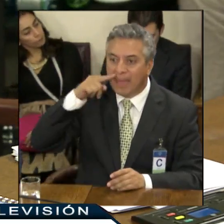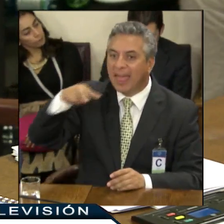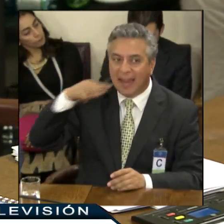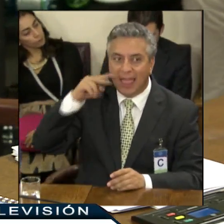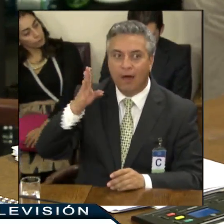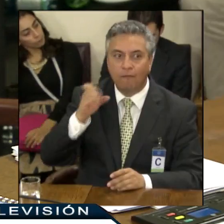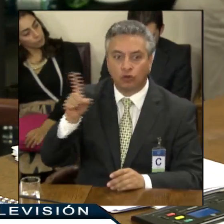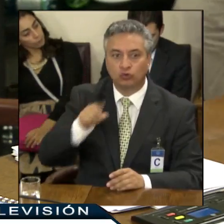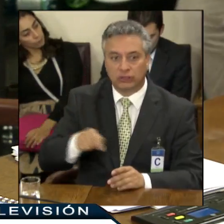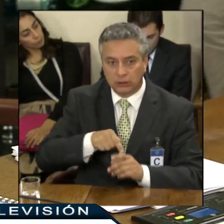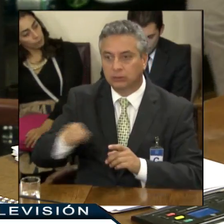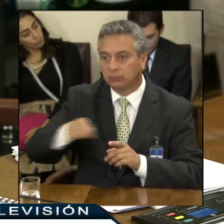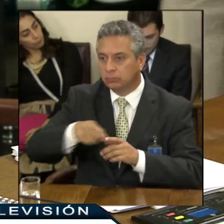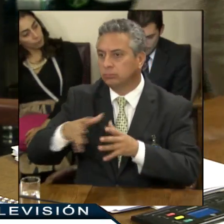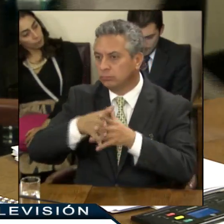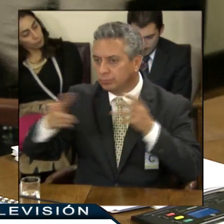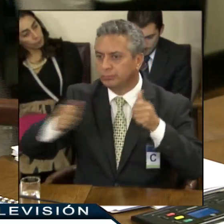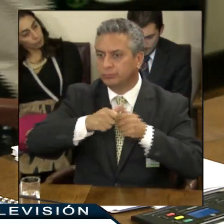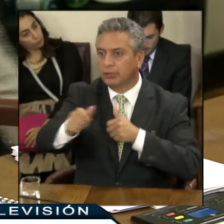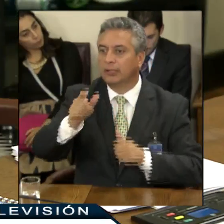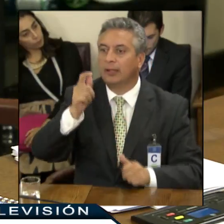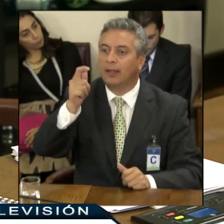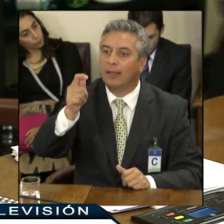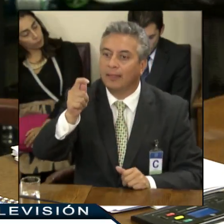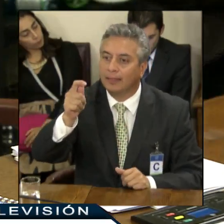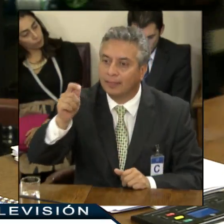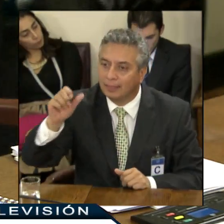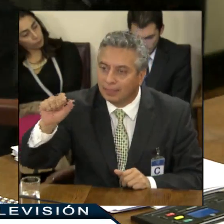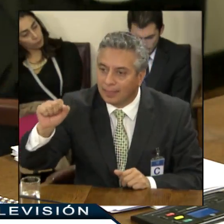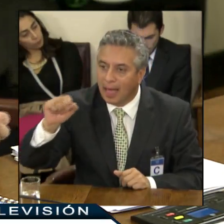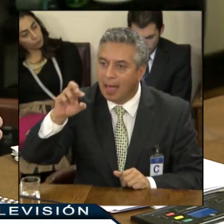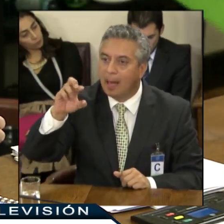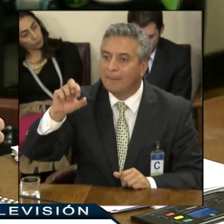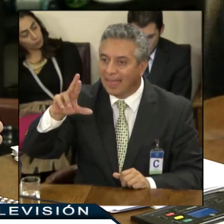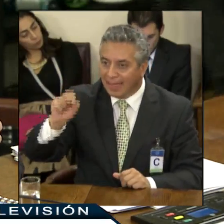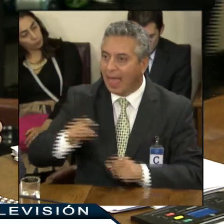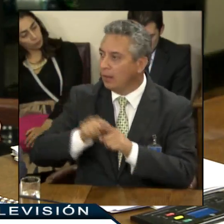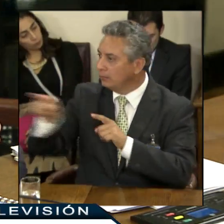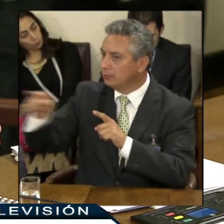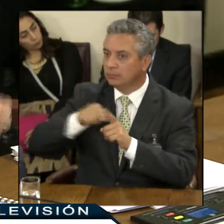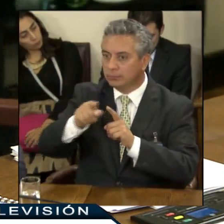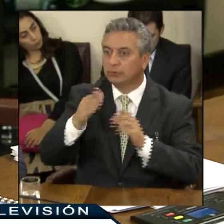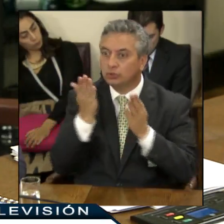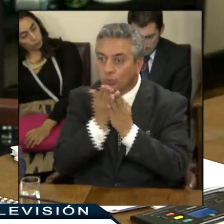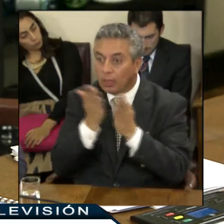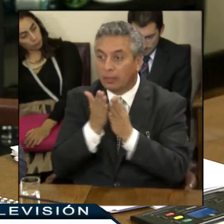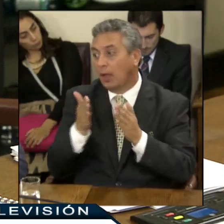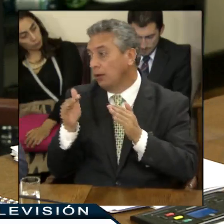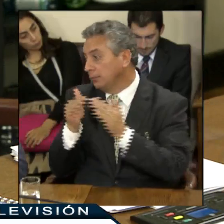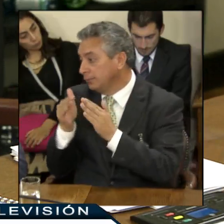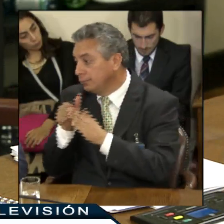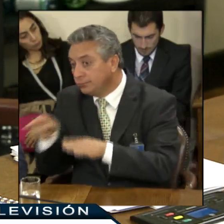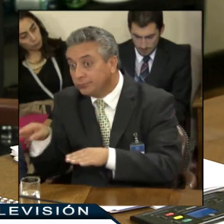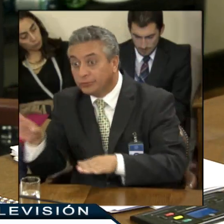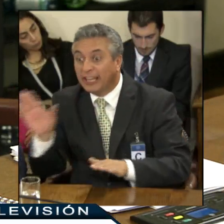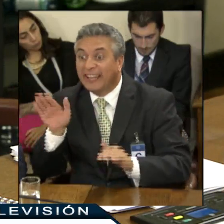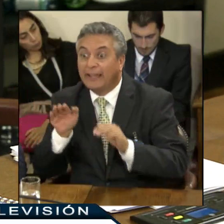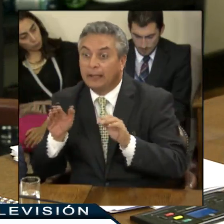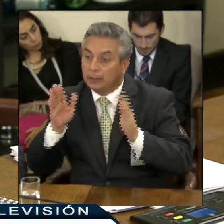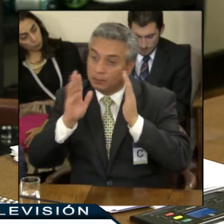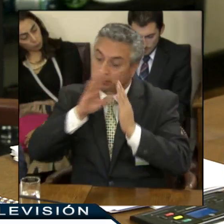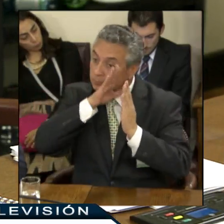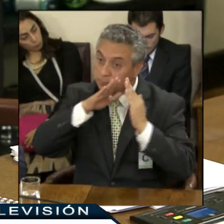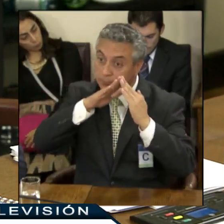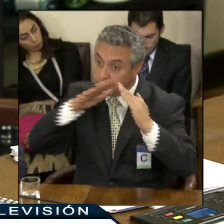el estado para ir a lugares tan apartado como tapera para ir a buscar a nuestros estudiantes que antes iban a quedar donde un amigo o a un internado se acuerdan ustedes esas